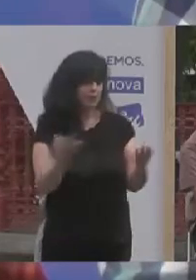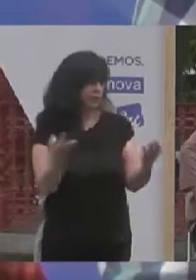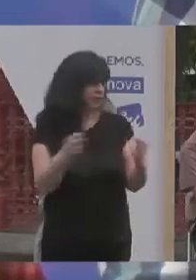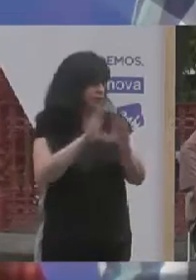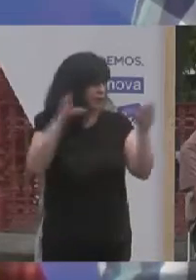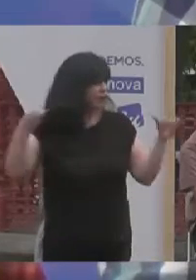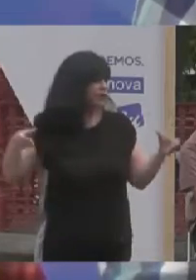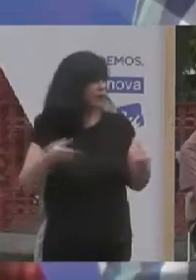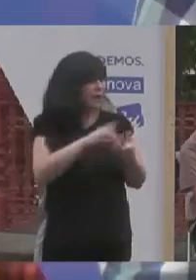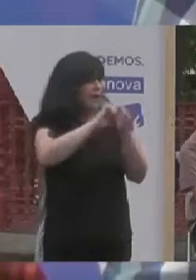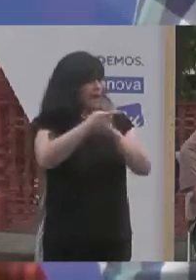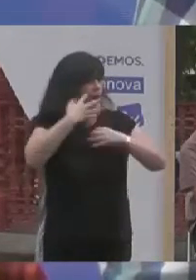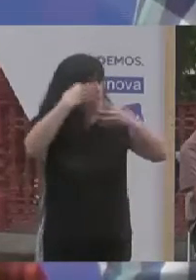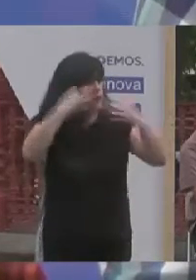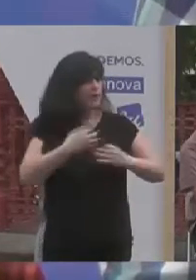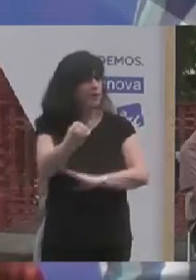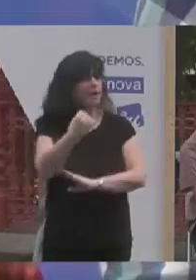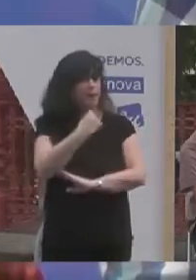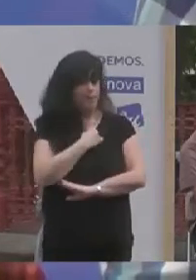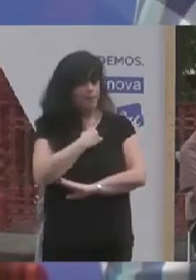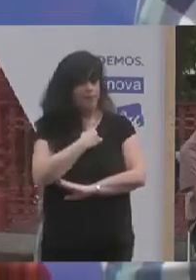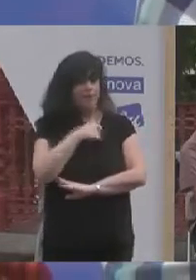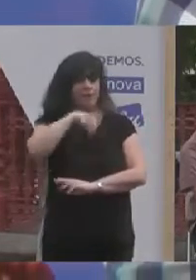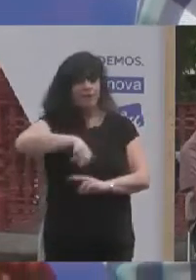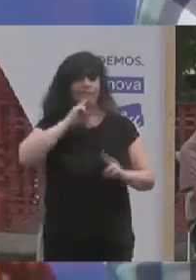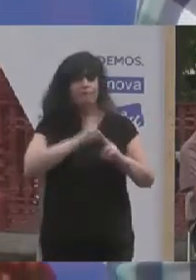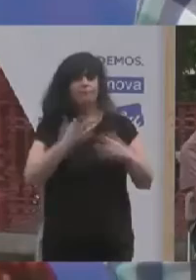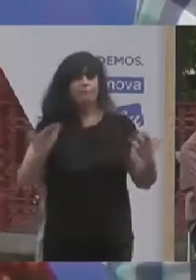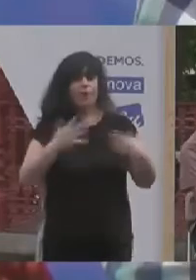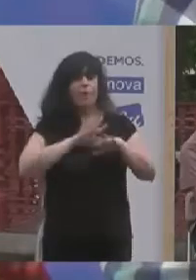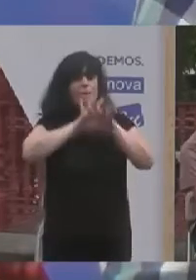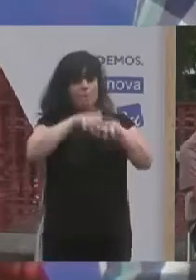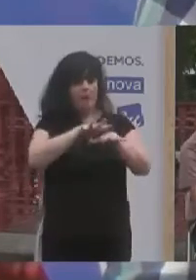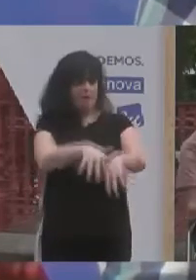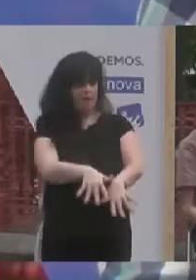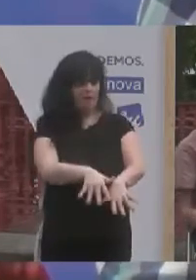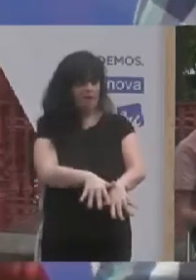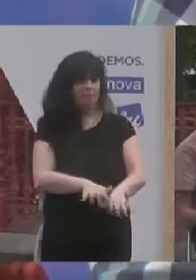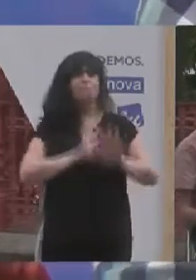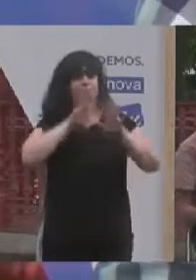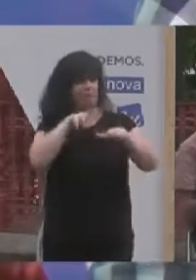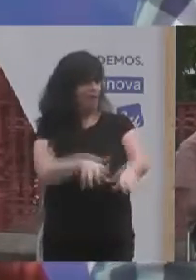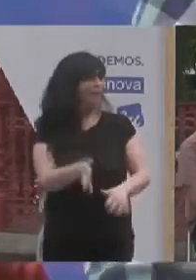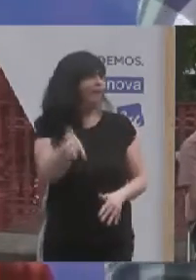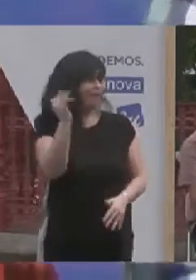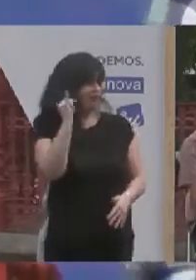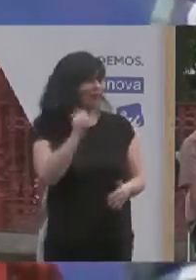verdadeiro cambio que en Galicia se chama En Marea. Ai Marea!